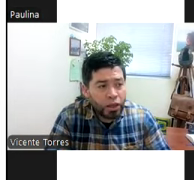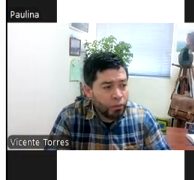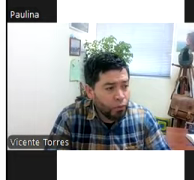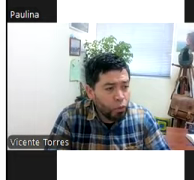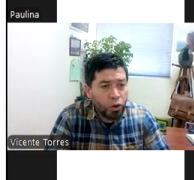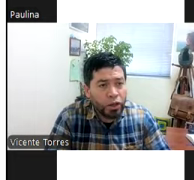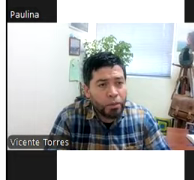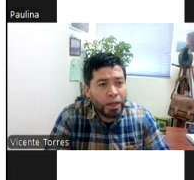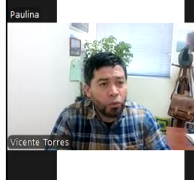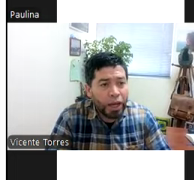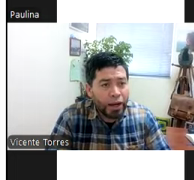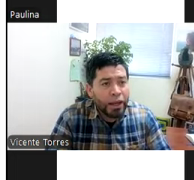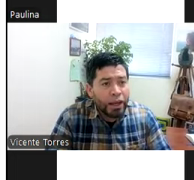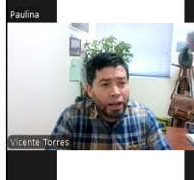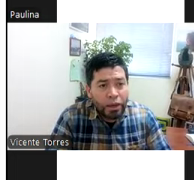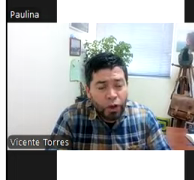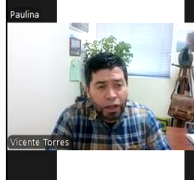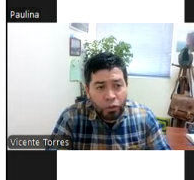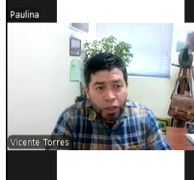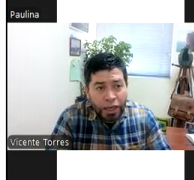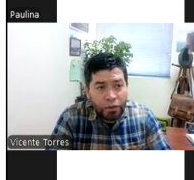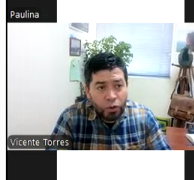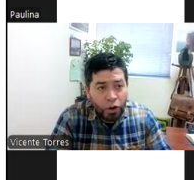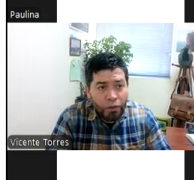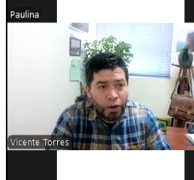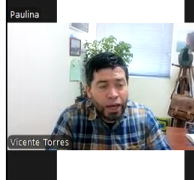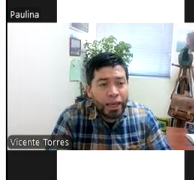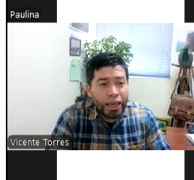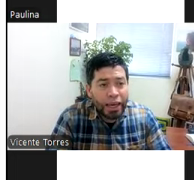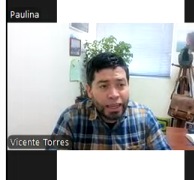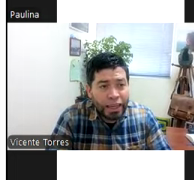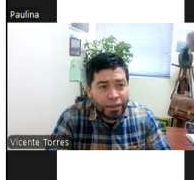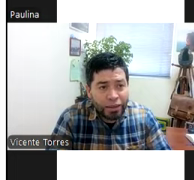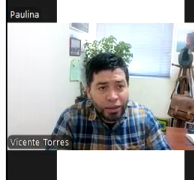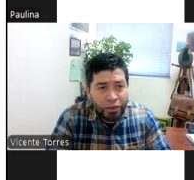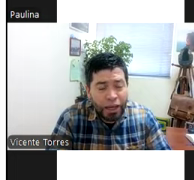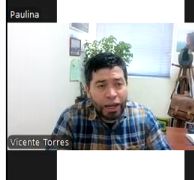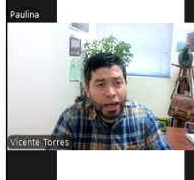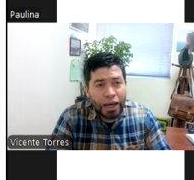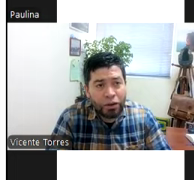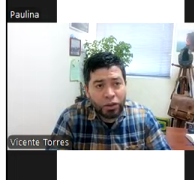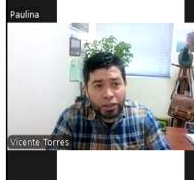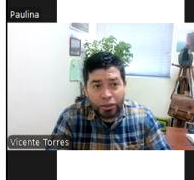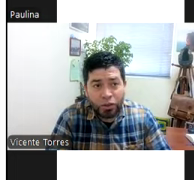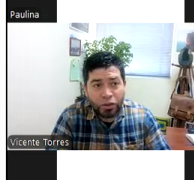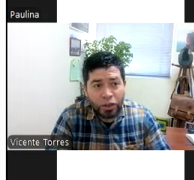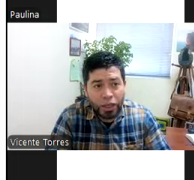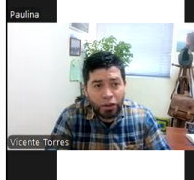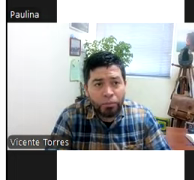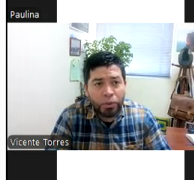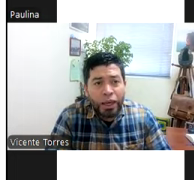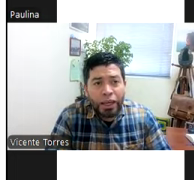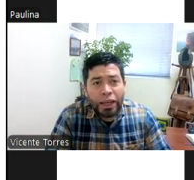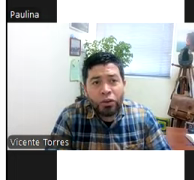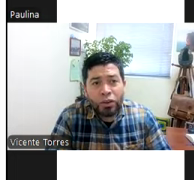contexto, HIF-1 y en particular la subunidad HIF-1-alfa, que es aquella sensible a la concentración de